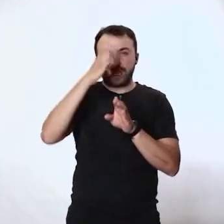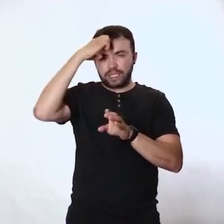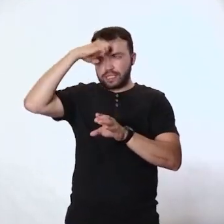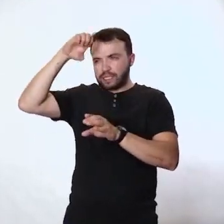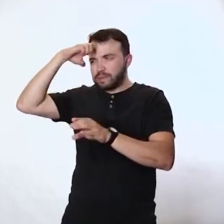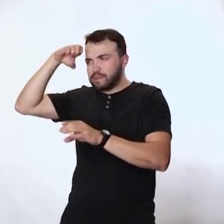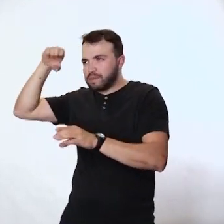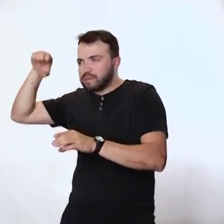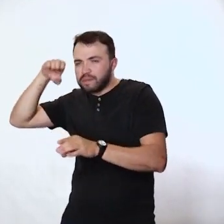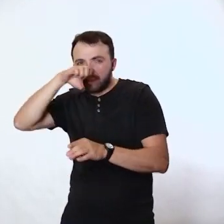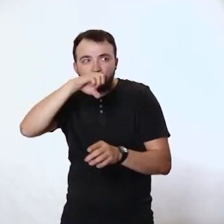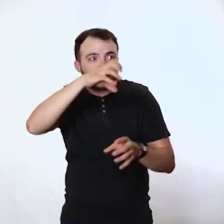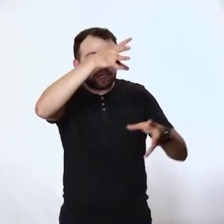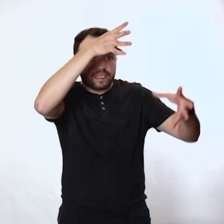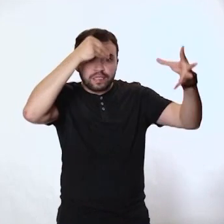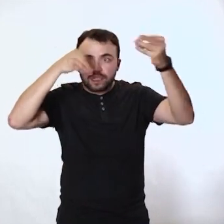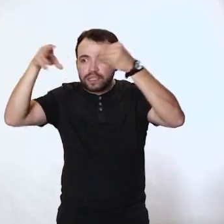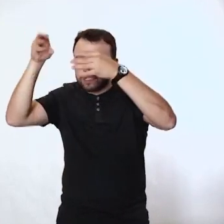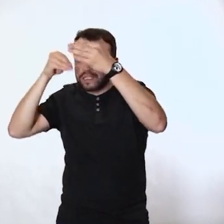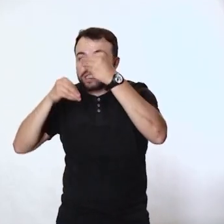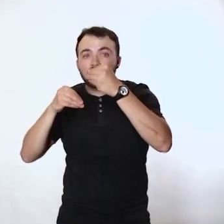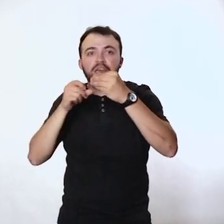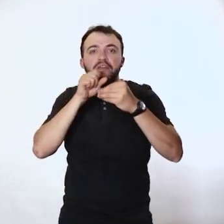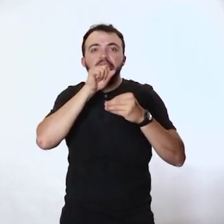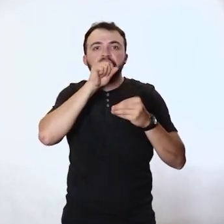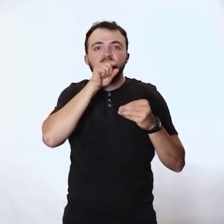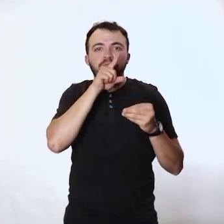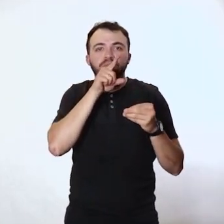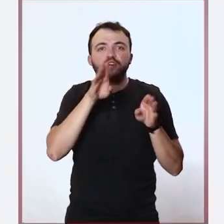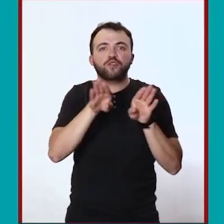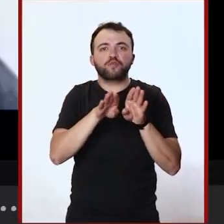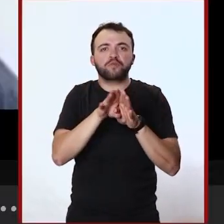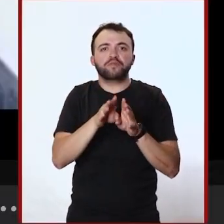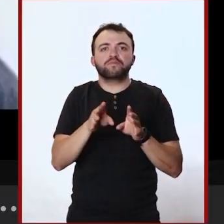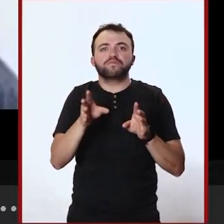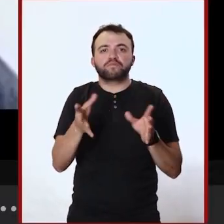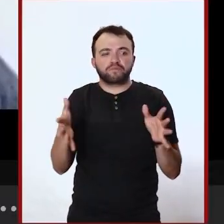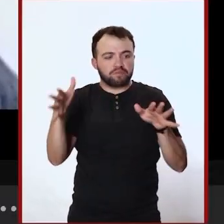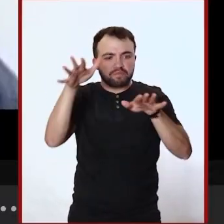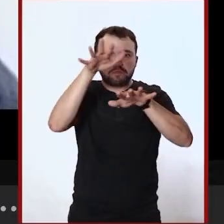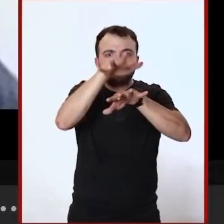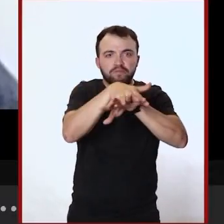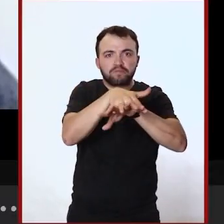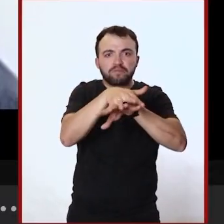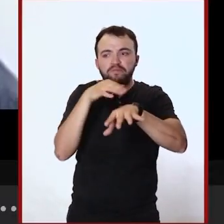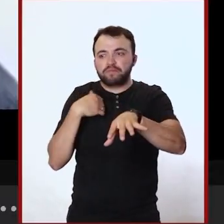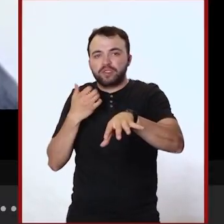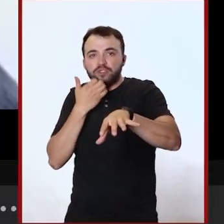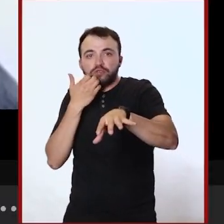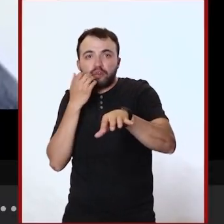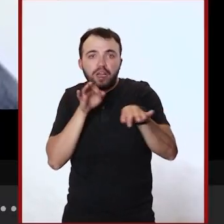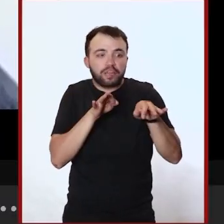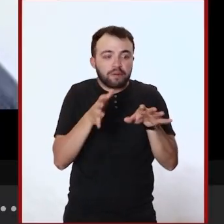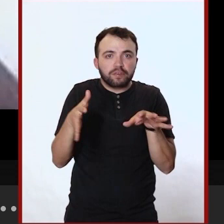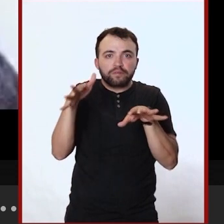de eso saber qué conocimientos nos faltan, ¿no? Y aprovechar nuestra estadía en la universidad, en el bachillerato, para adquirir esos conocimientos y